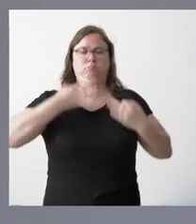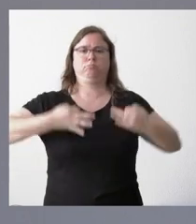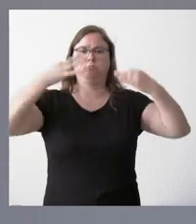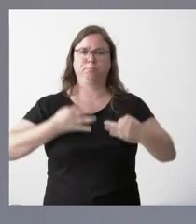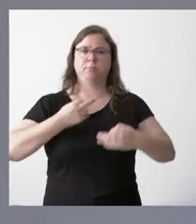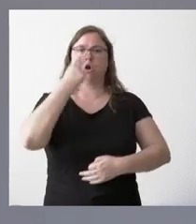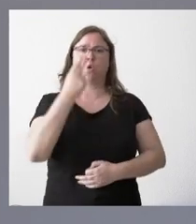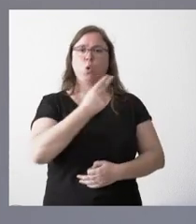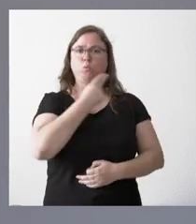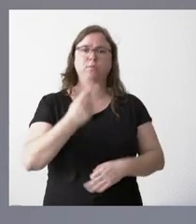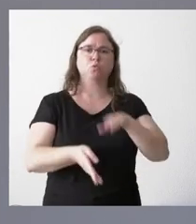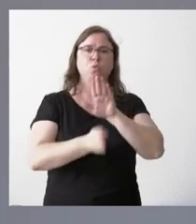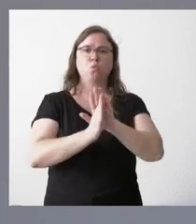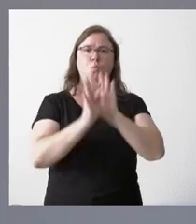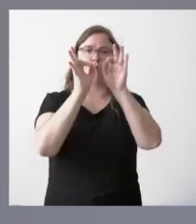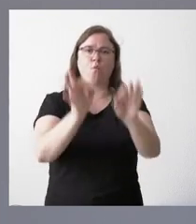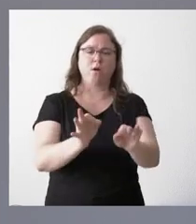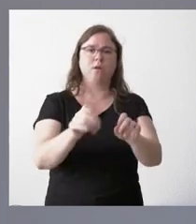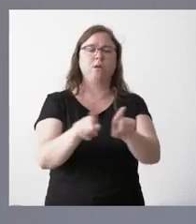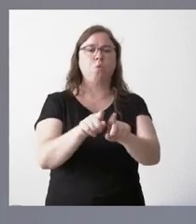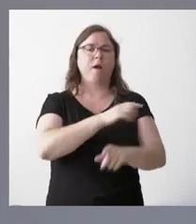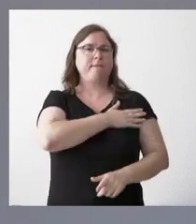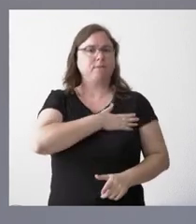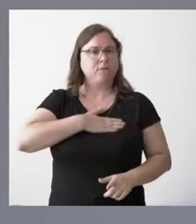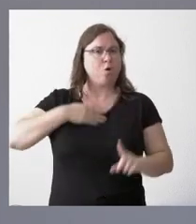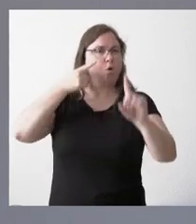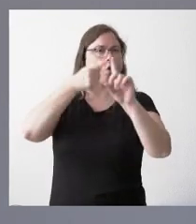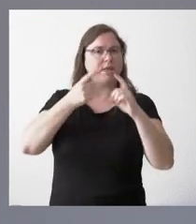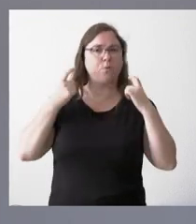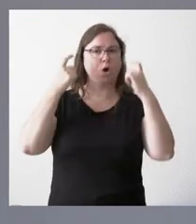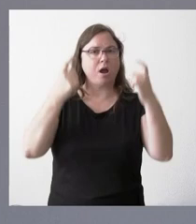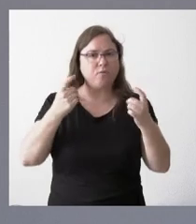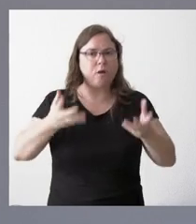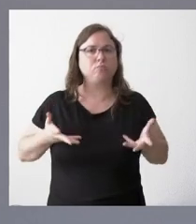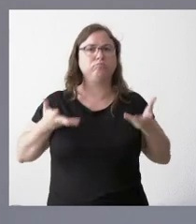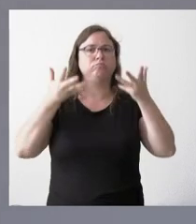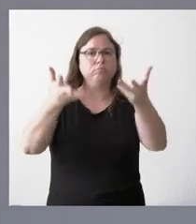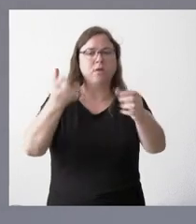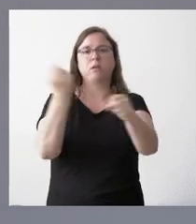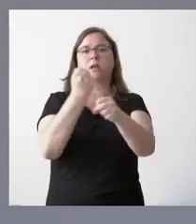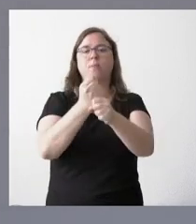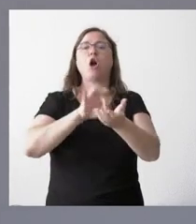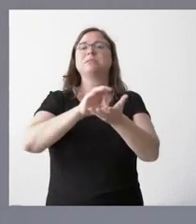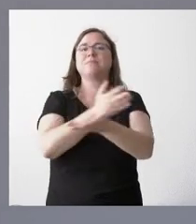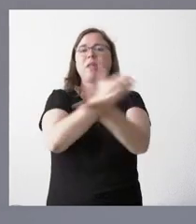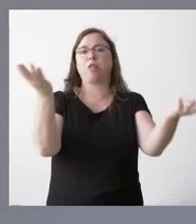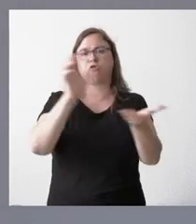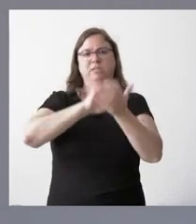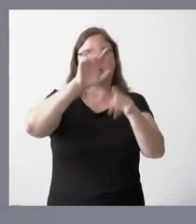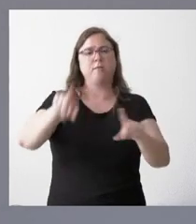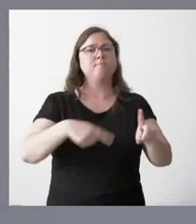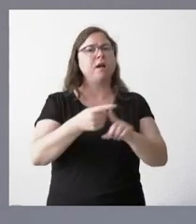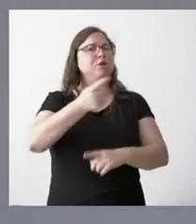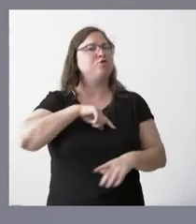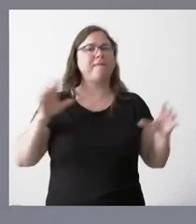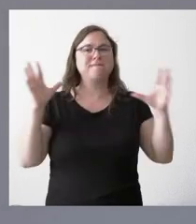compromiso de seguir con firme voluntad de esfuerzo, dedicación y trabajo al servicio de esta tierra. Tenemos la misma